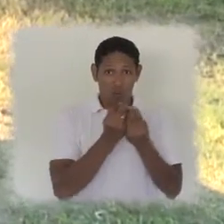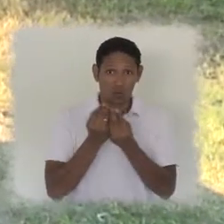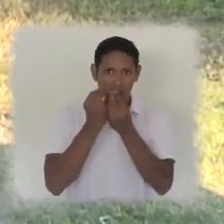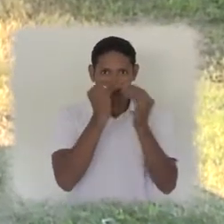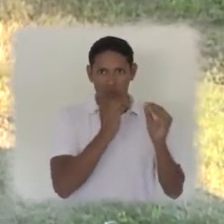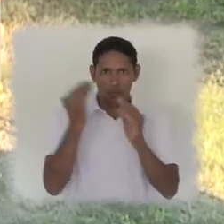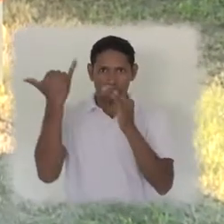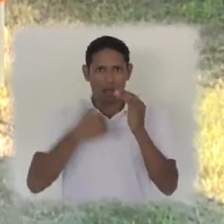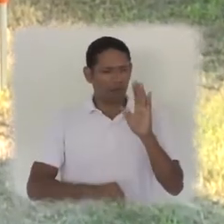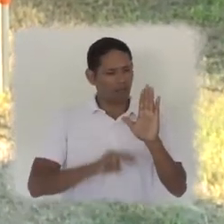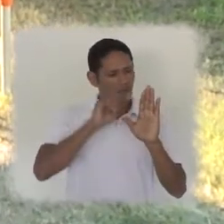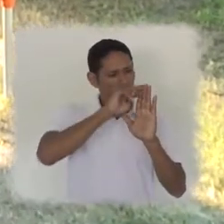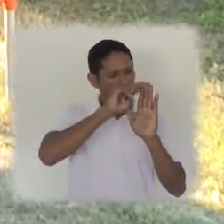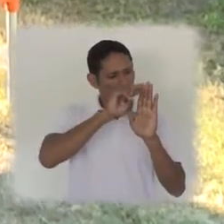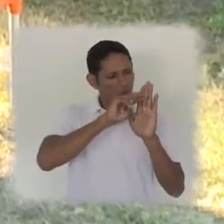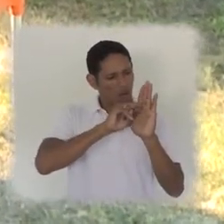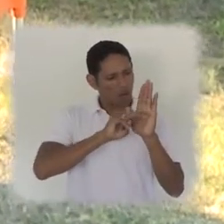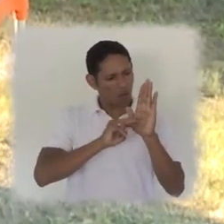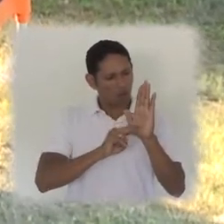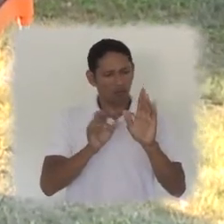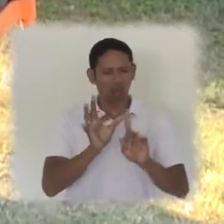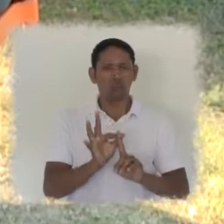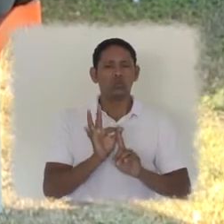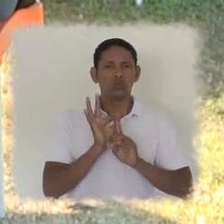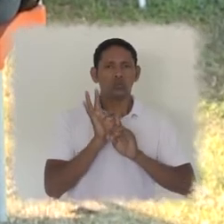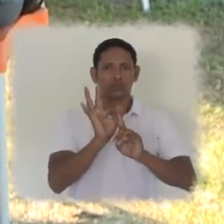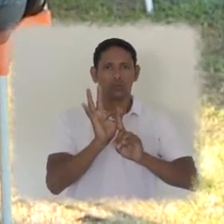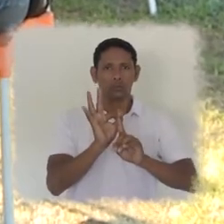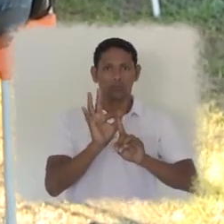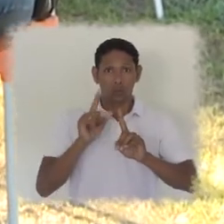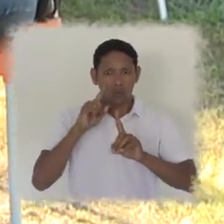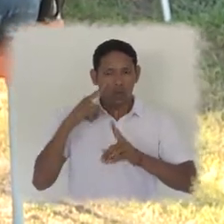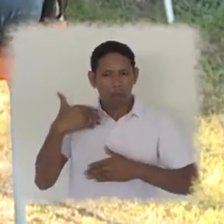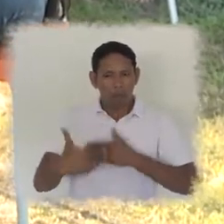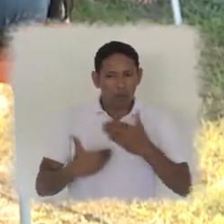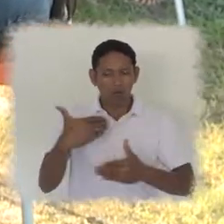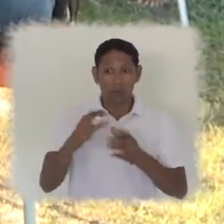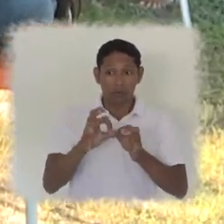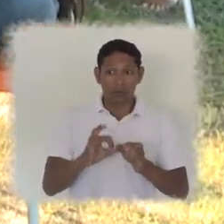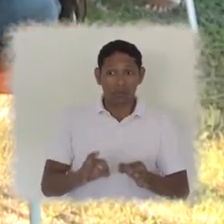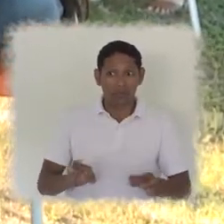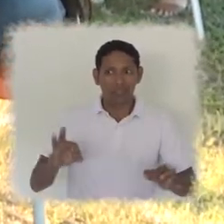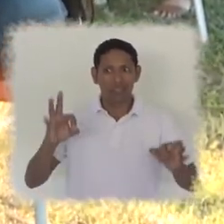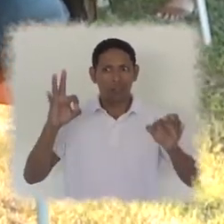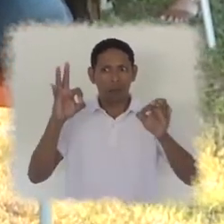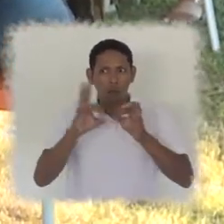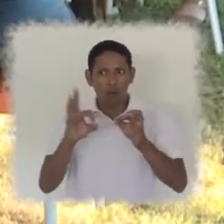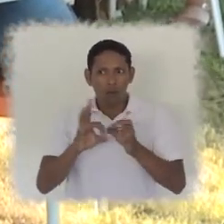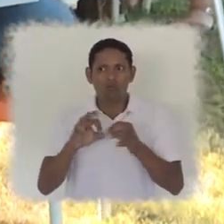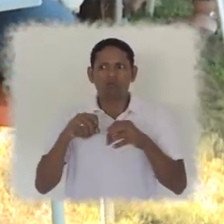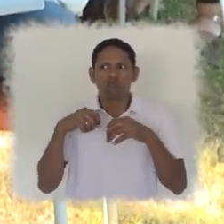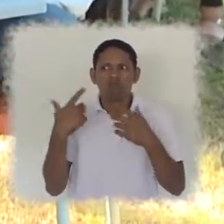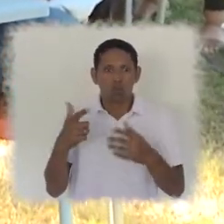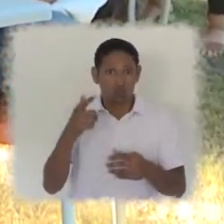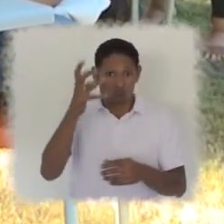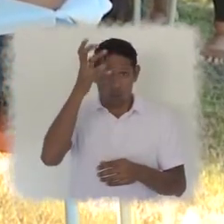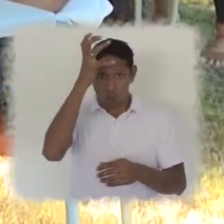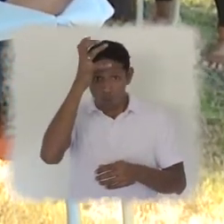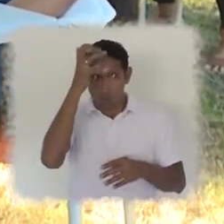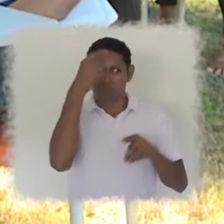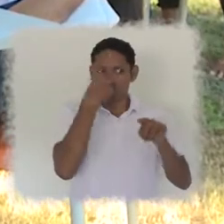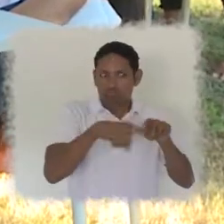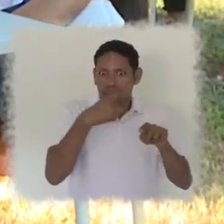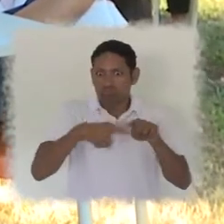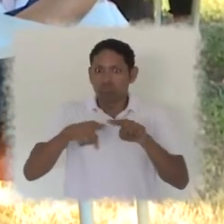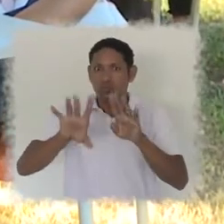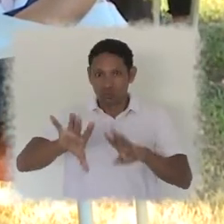Nuestro Consejo Superior aprobó el Reglamento de Propiedad Intelectual de la Alma Mater. Con este proceso se busca la transformación en la cultura de manejo de los